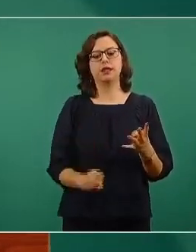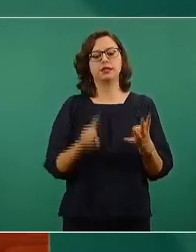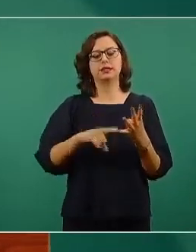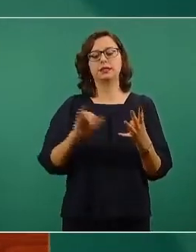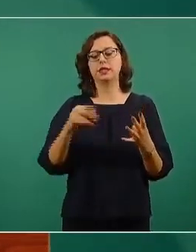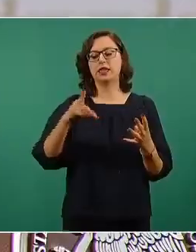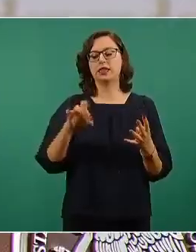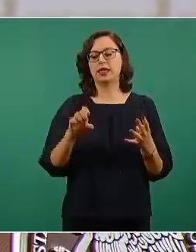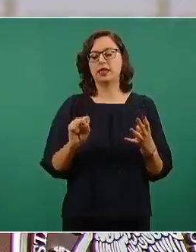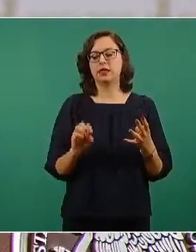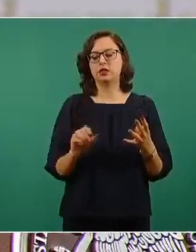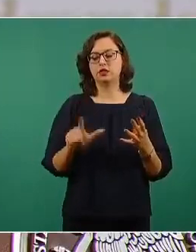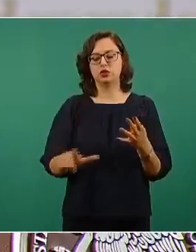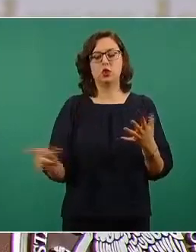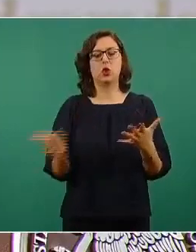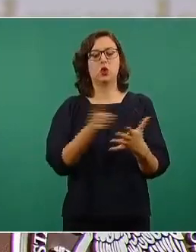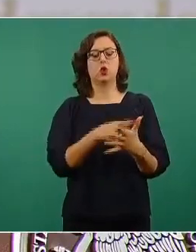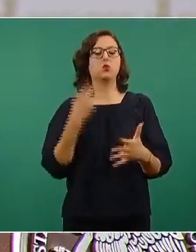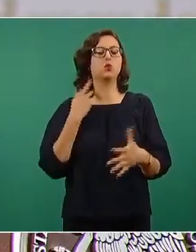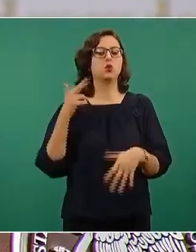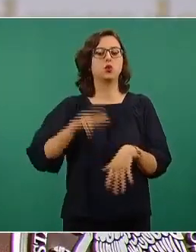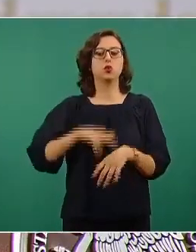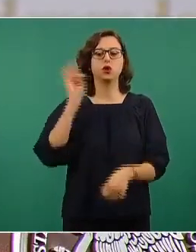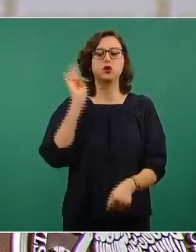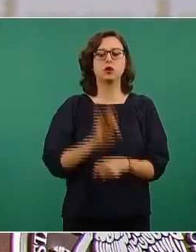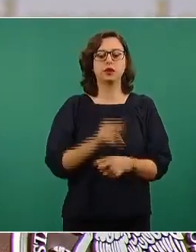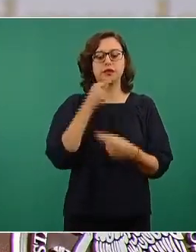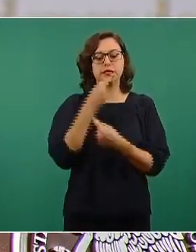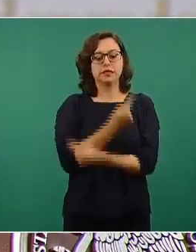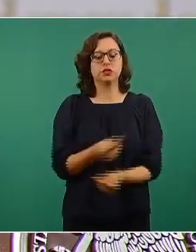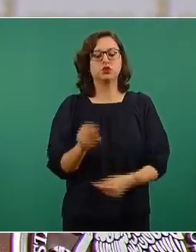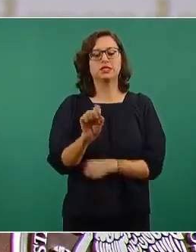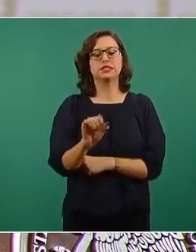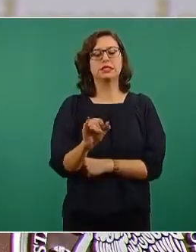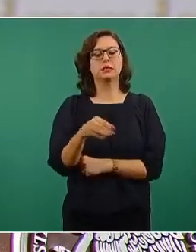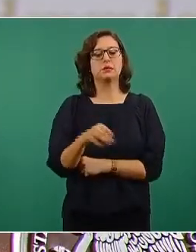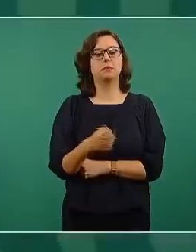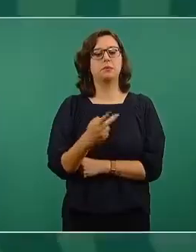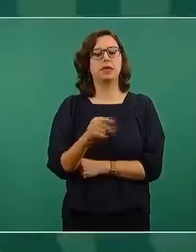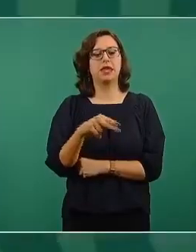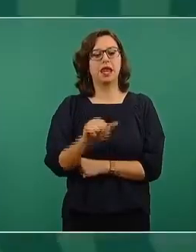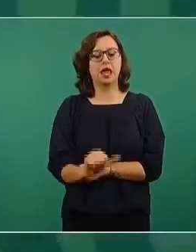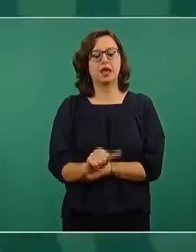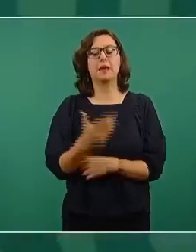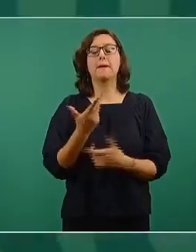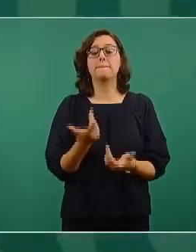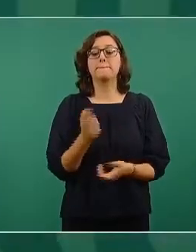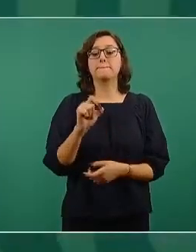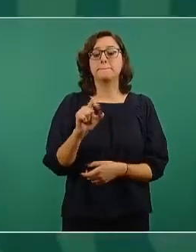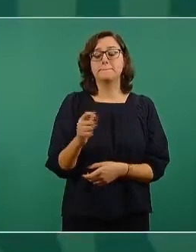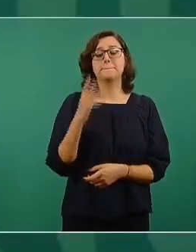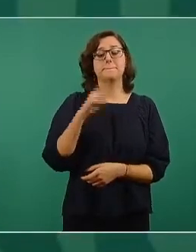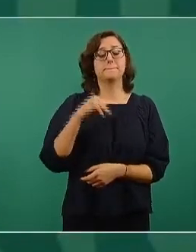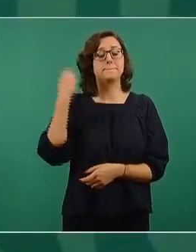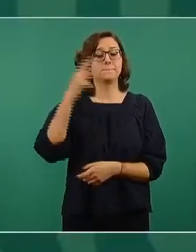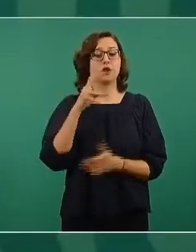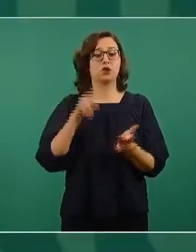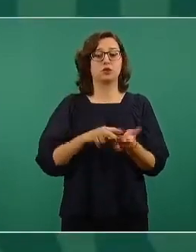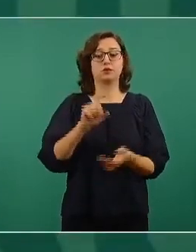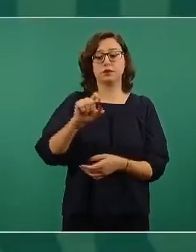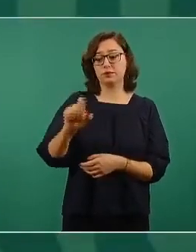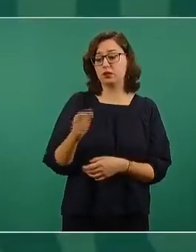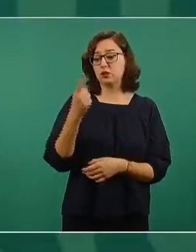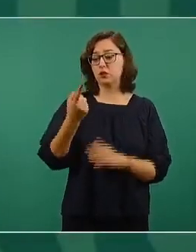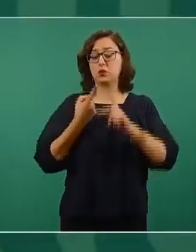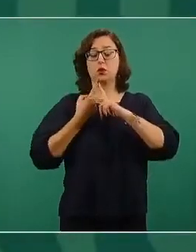del Menor, tanto a nivel federal como a nivel local. Y el 24 de marzo del 2021, precisamente